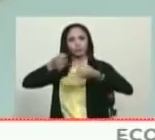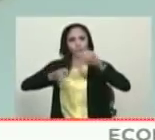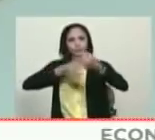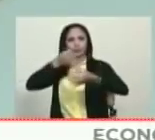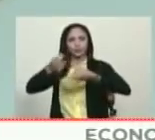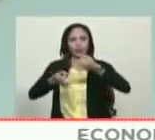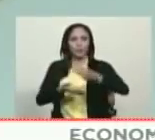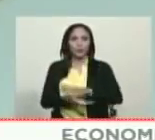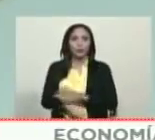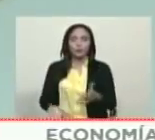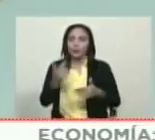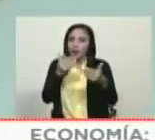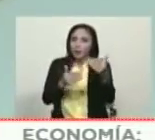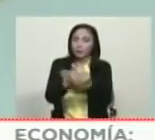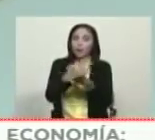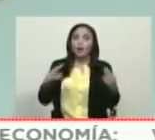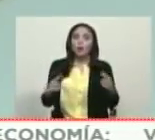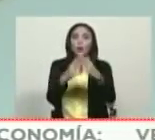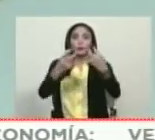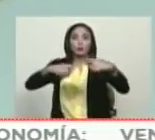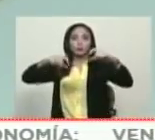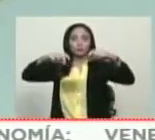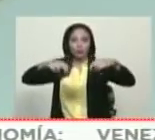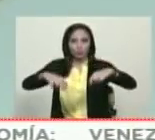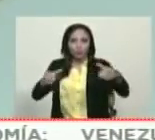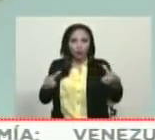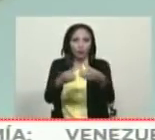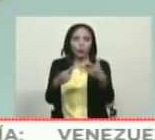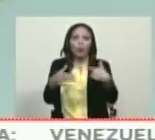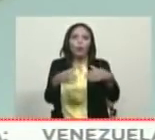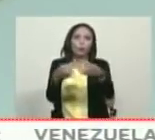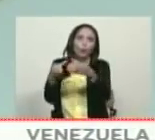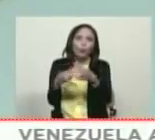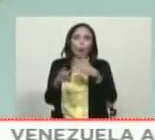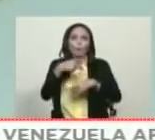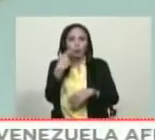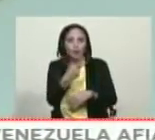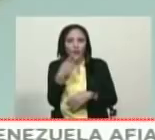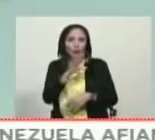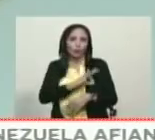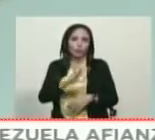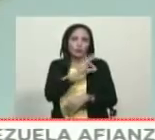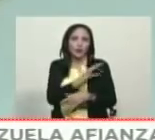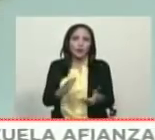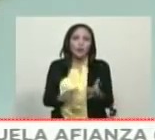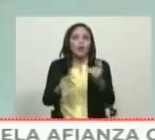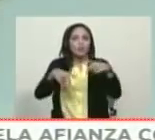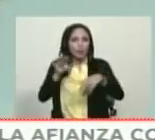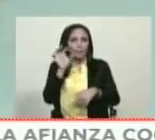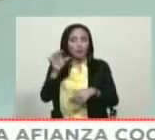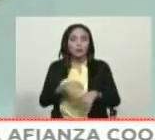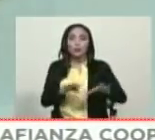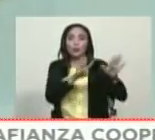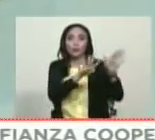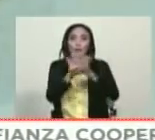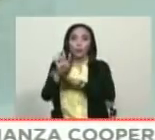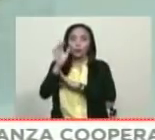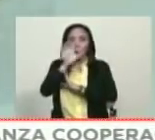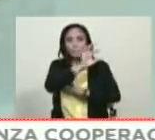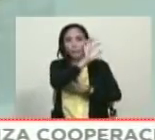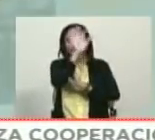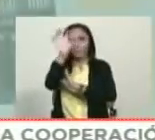maduro previo al encuentro que suspira con movimientos sociales y políticos de la región recordemos que 94 países